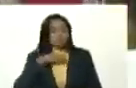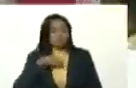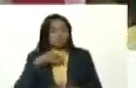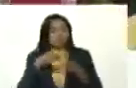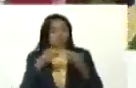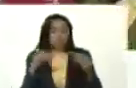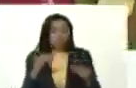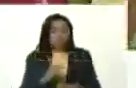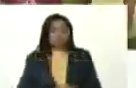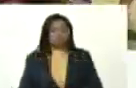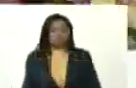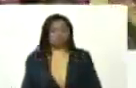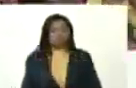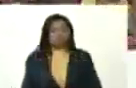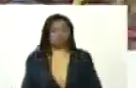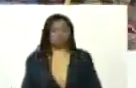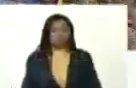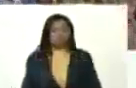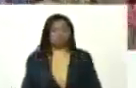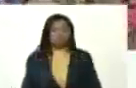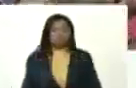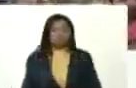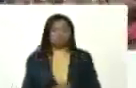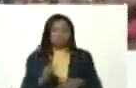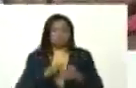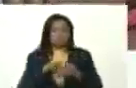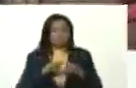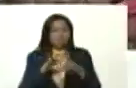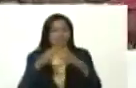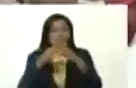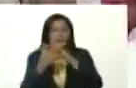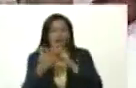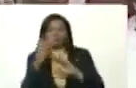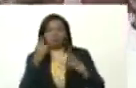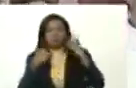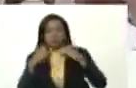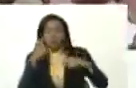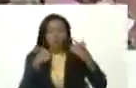En la gran misión Barrio Nuevo, Barrio Tricolor.